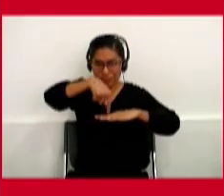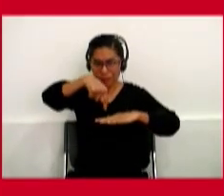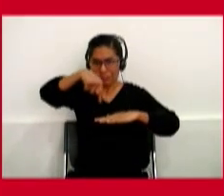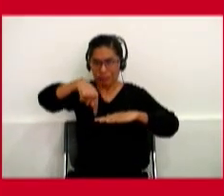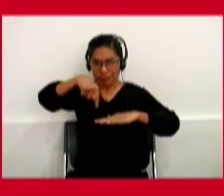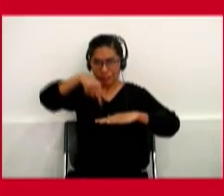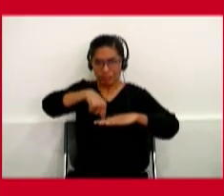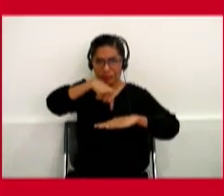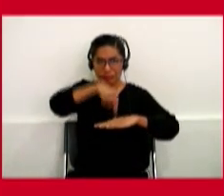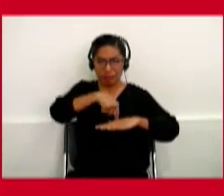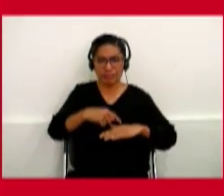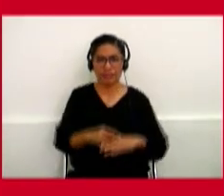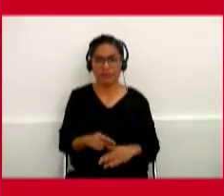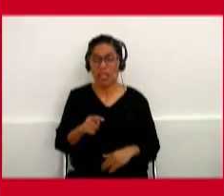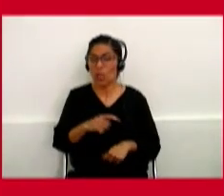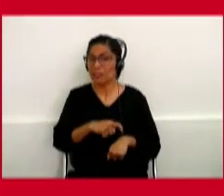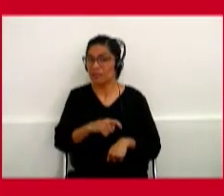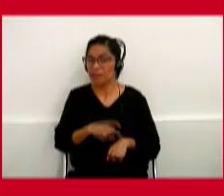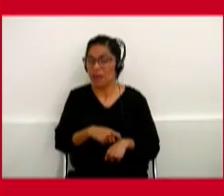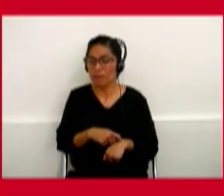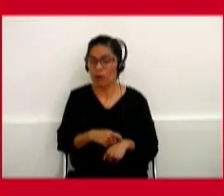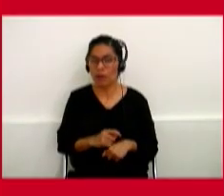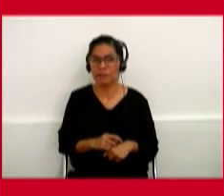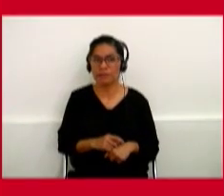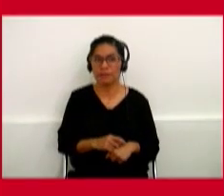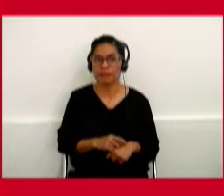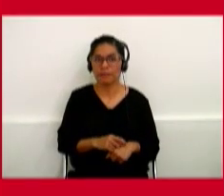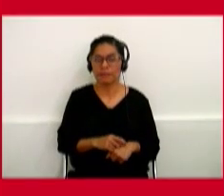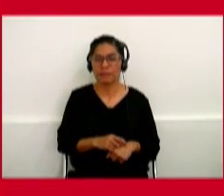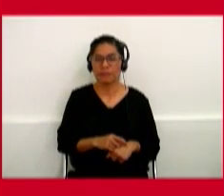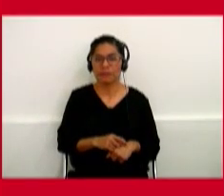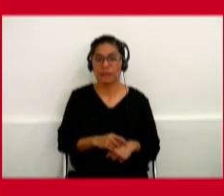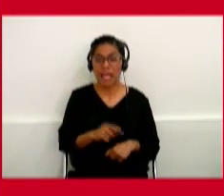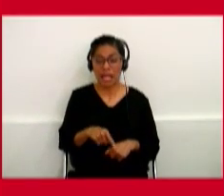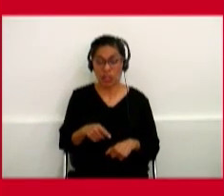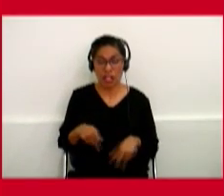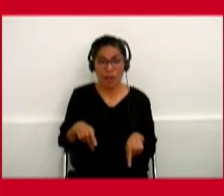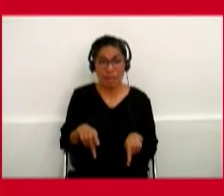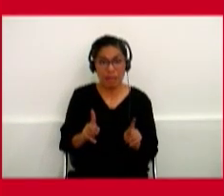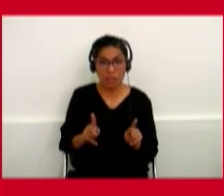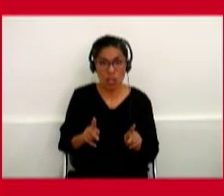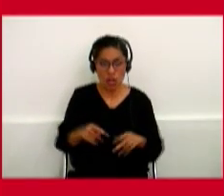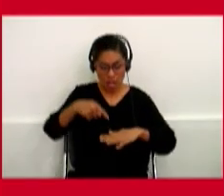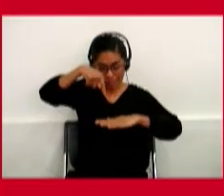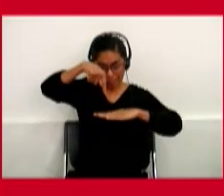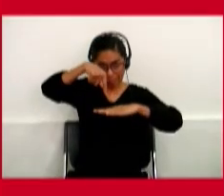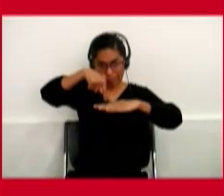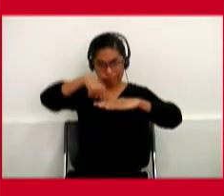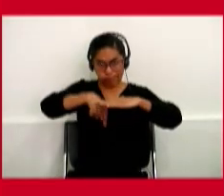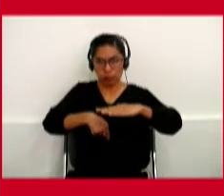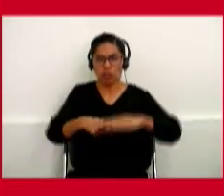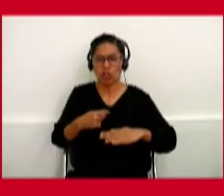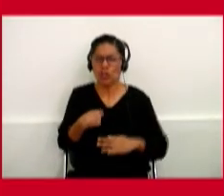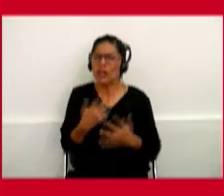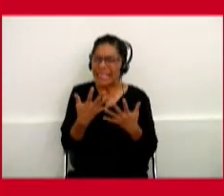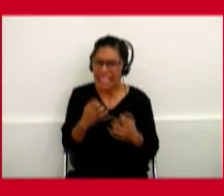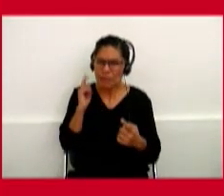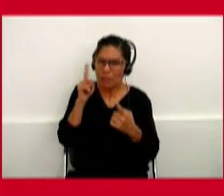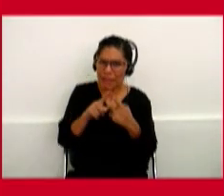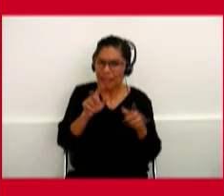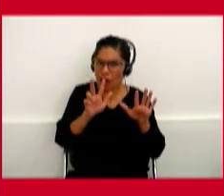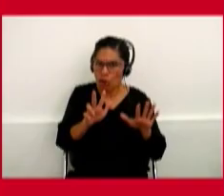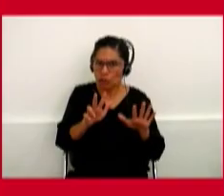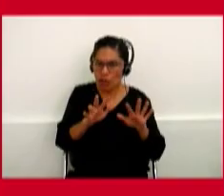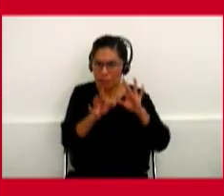salida horaria, y nos permitió establecer los 8 metros que estábamos buscando.